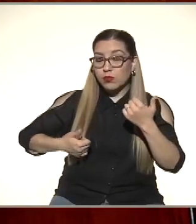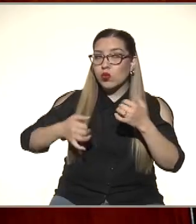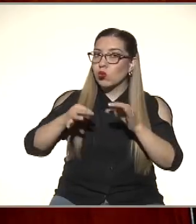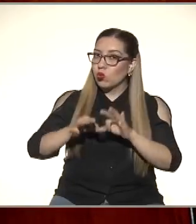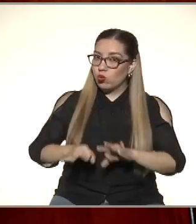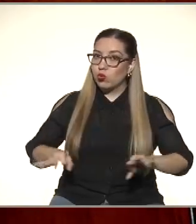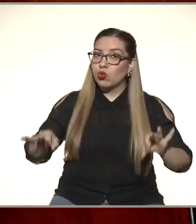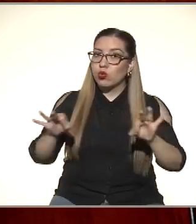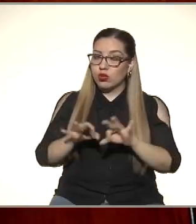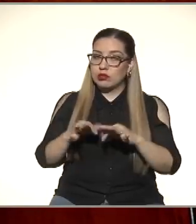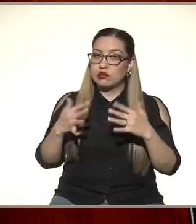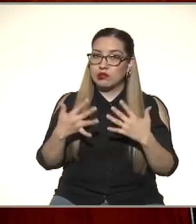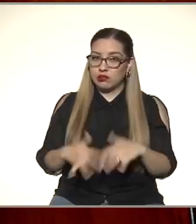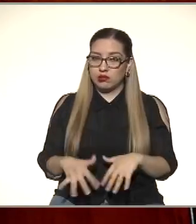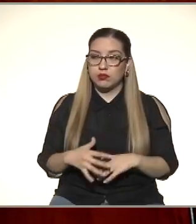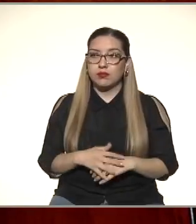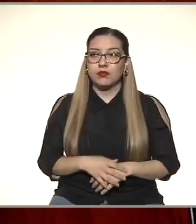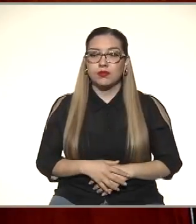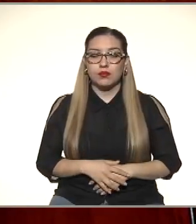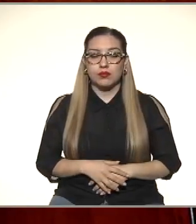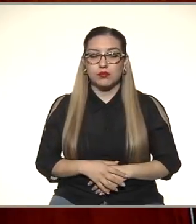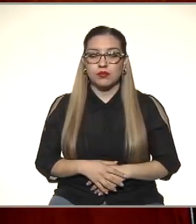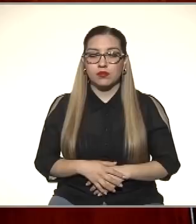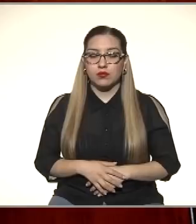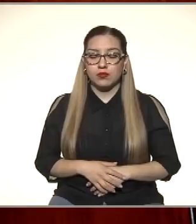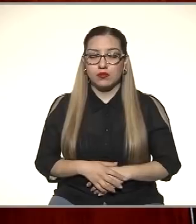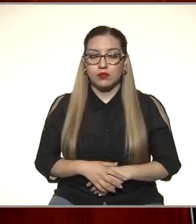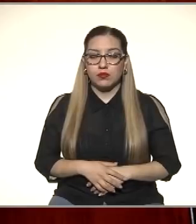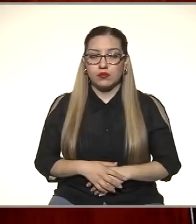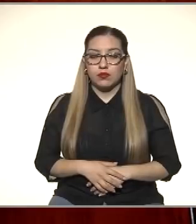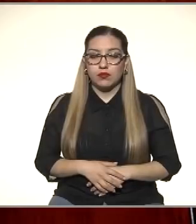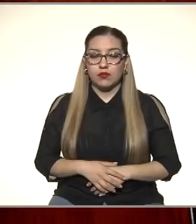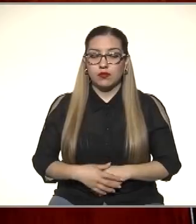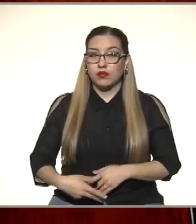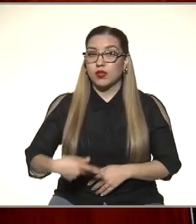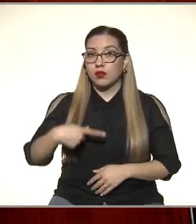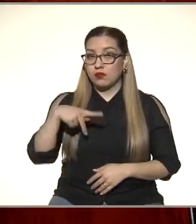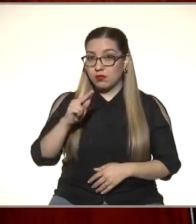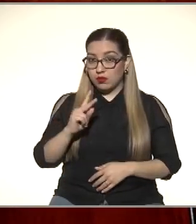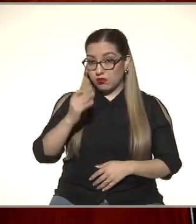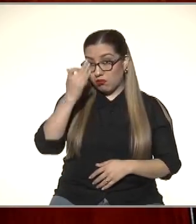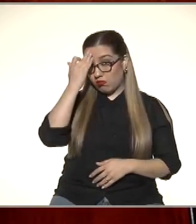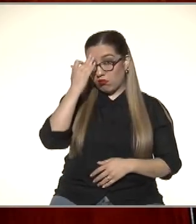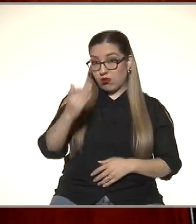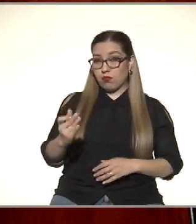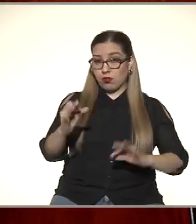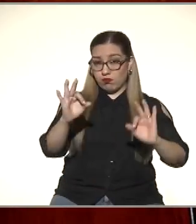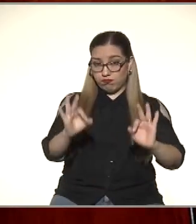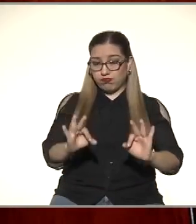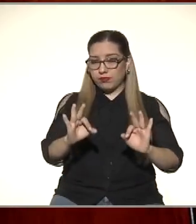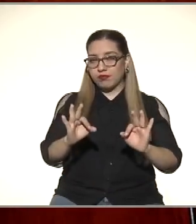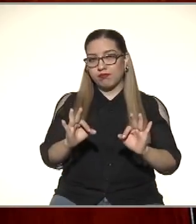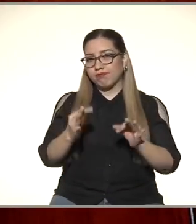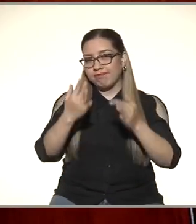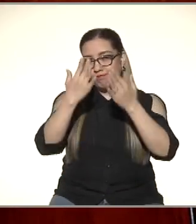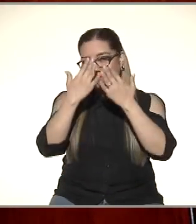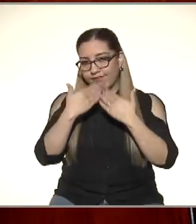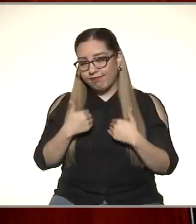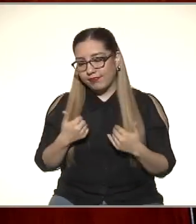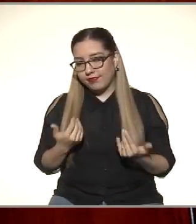¿sí? Lo malo es que es un terreno de tiempos muy volátiles. A veces las parejas tienen todo